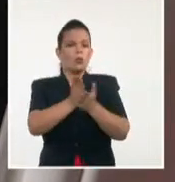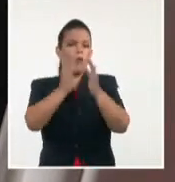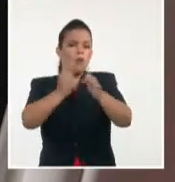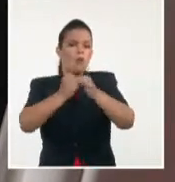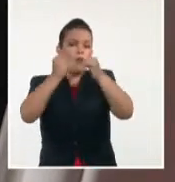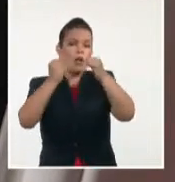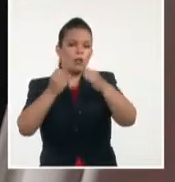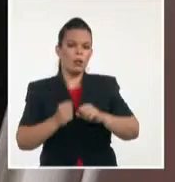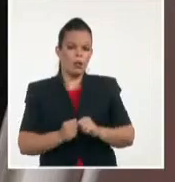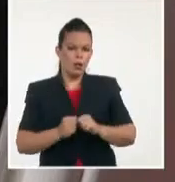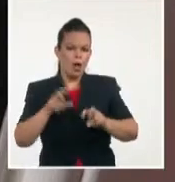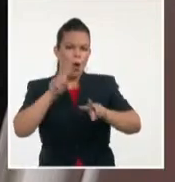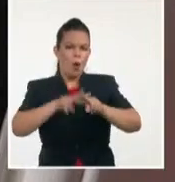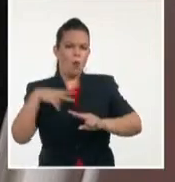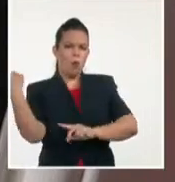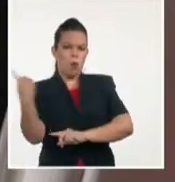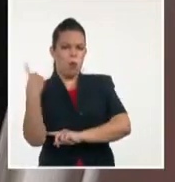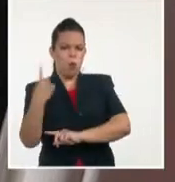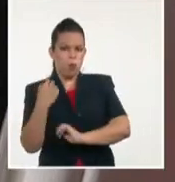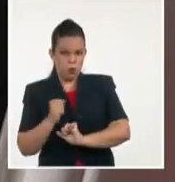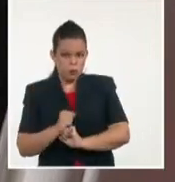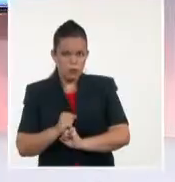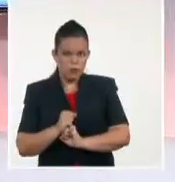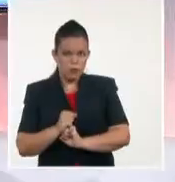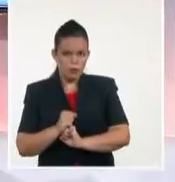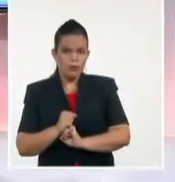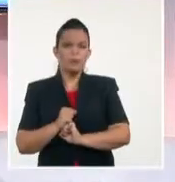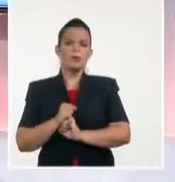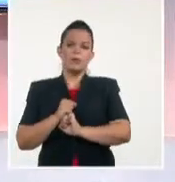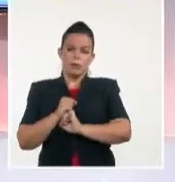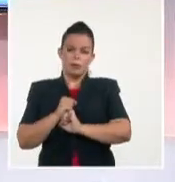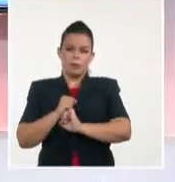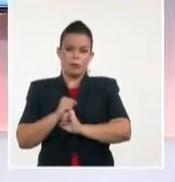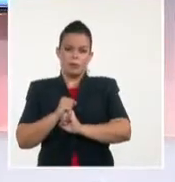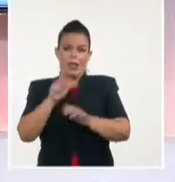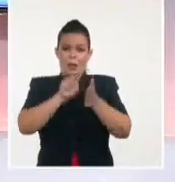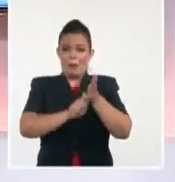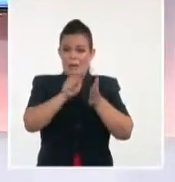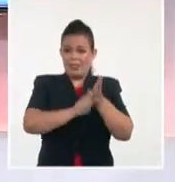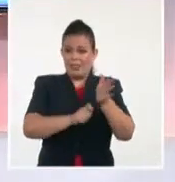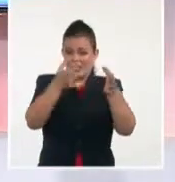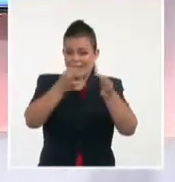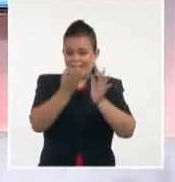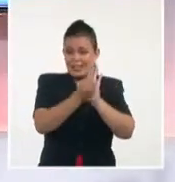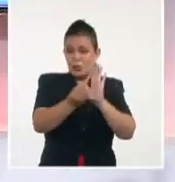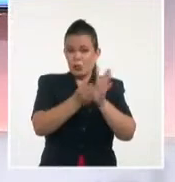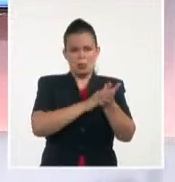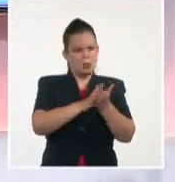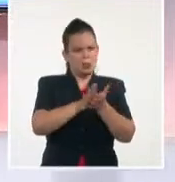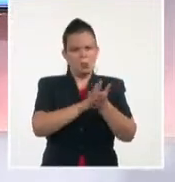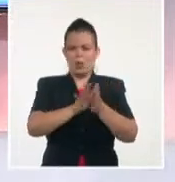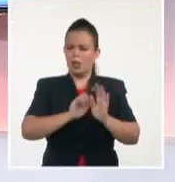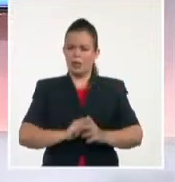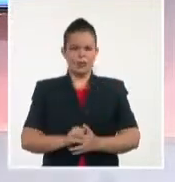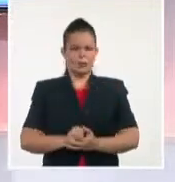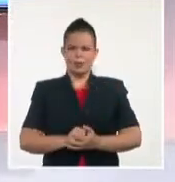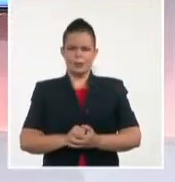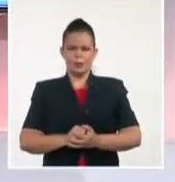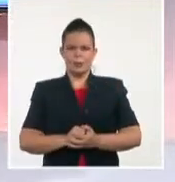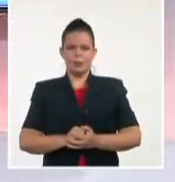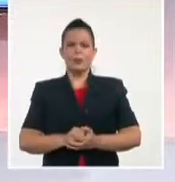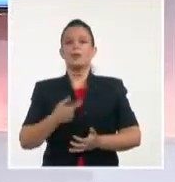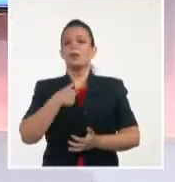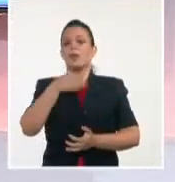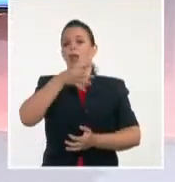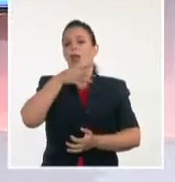factor a tener siempre en la mente, y yo digo que no importa si es uno, porque uno puede